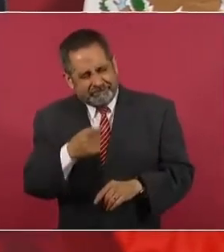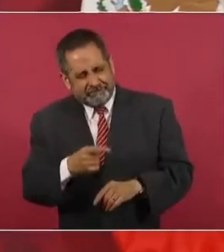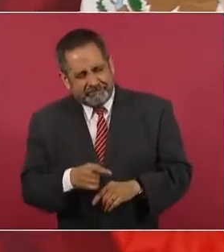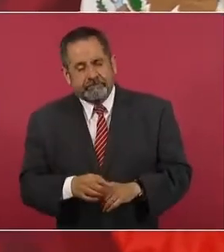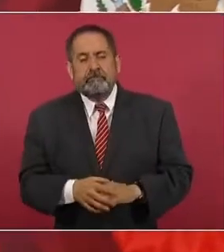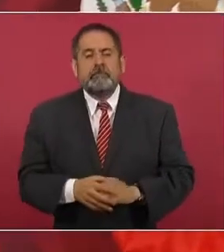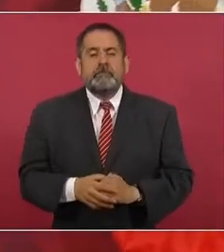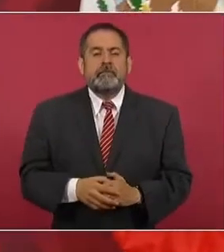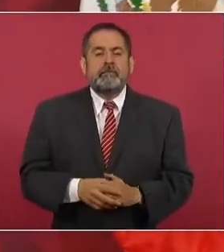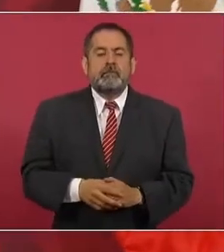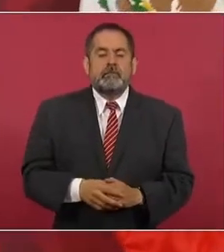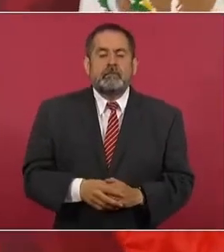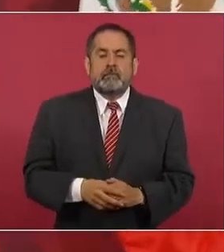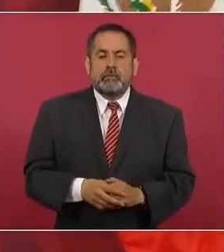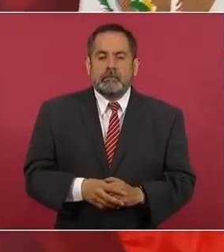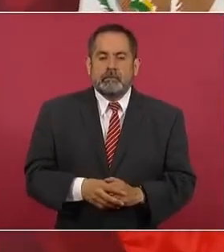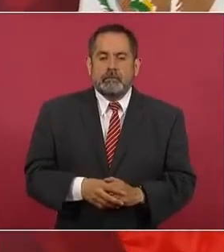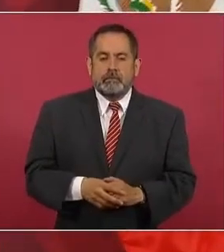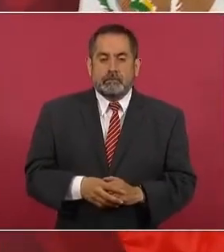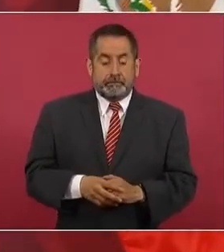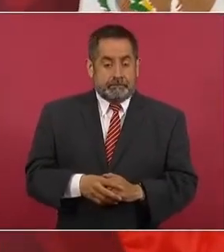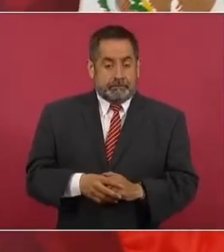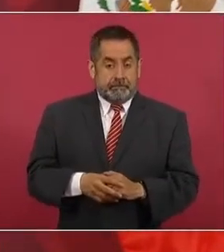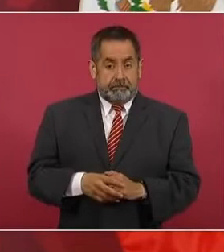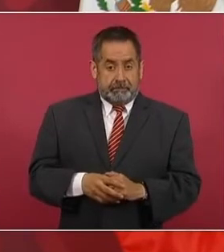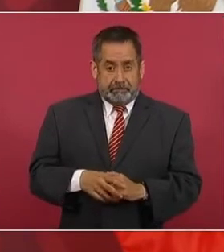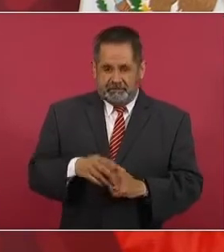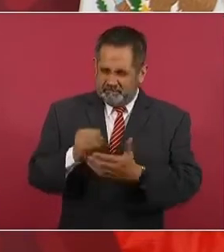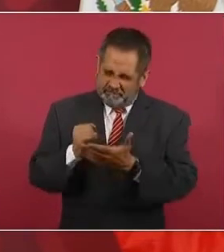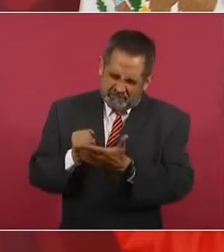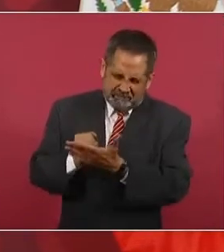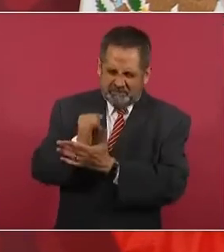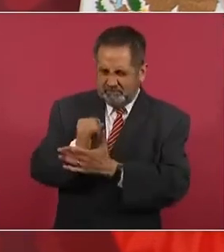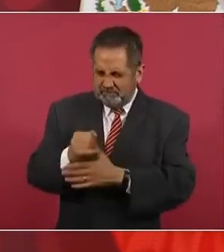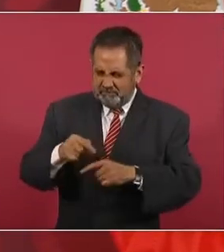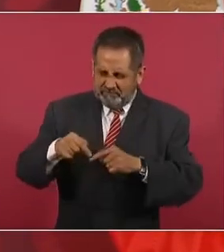Cuando se va a decidir de que el litio